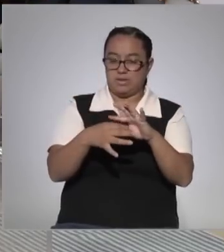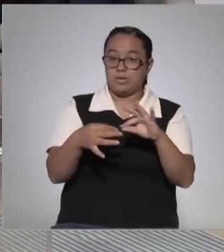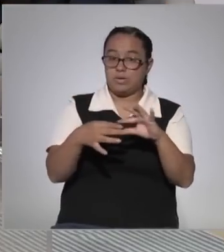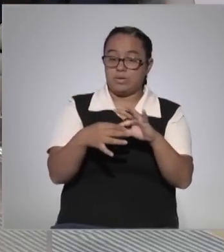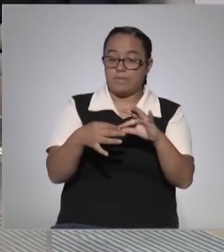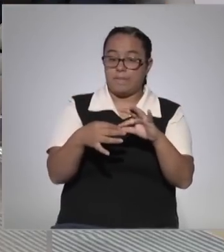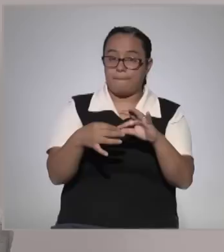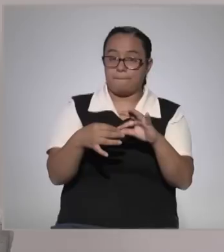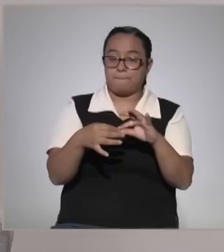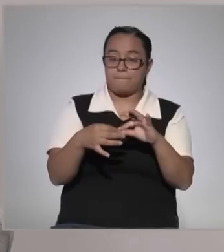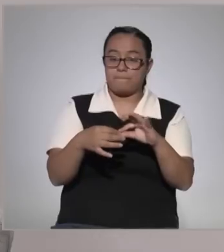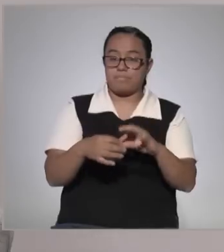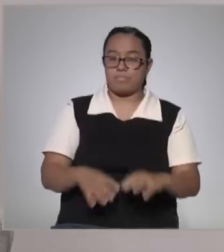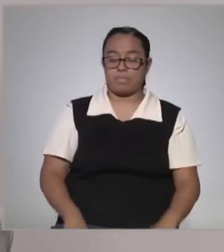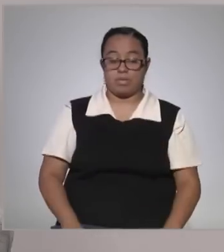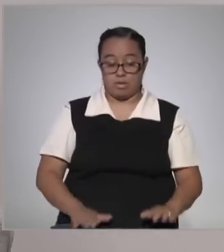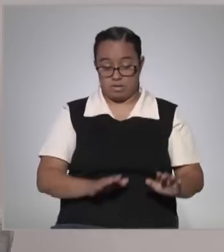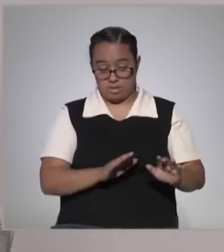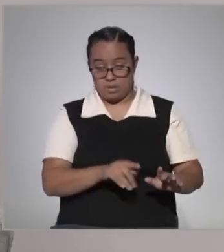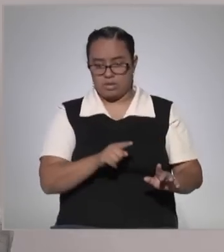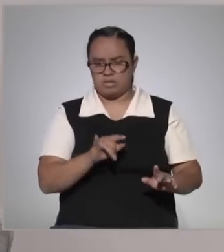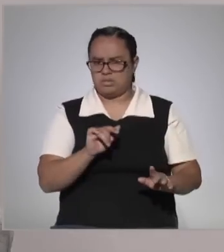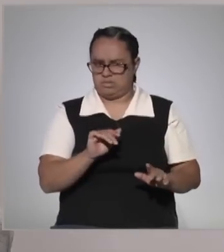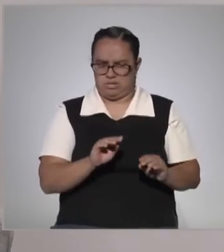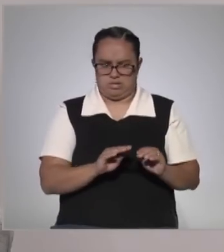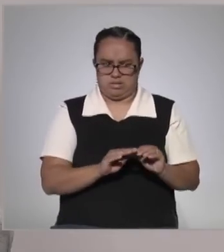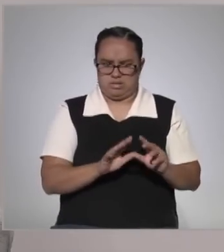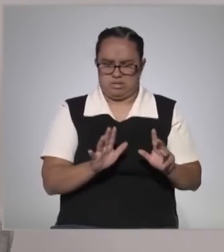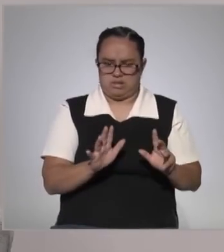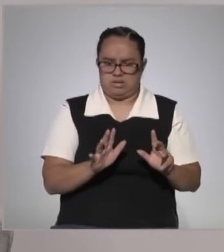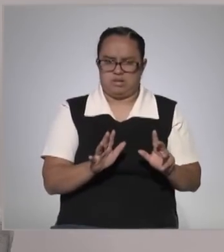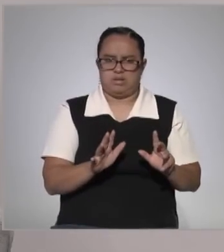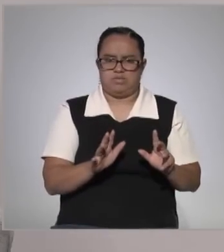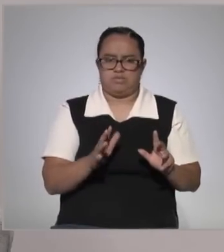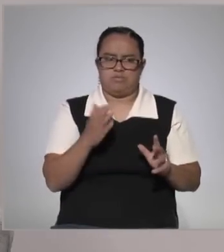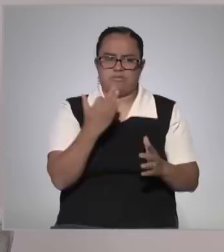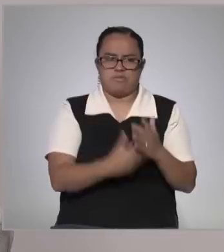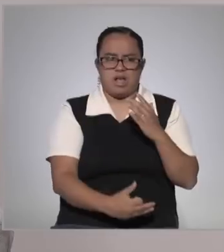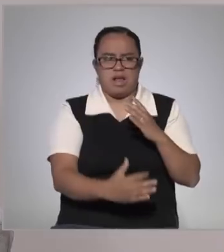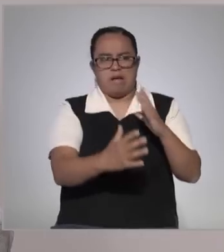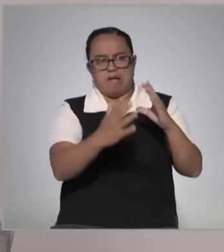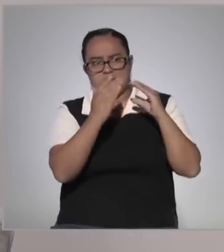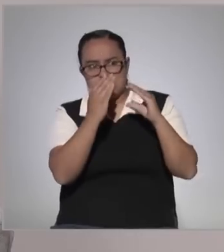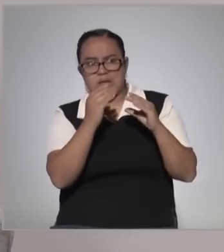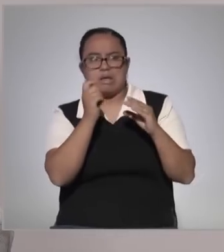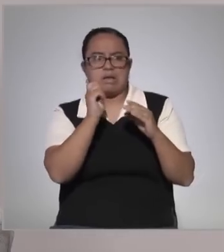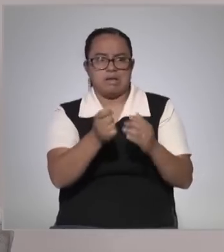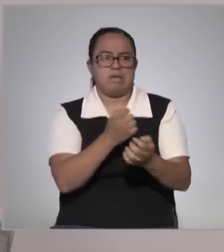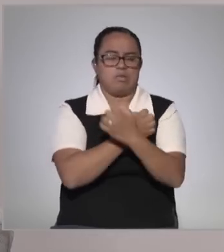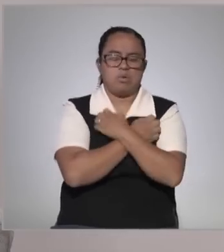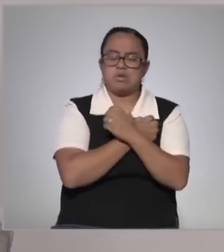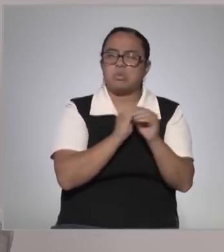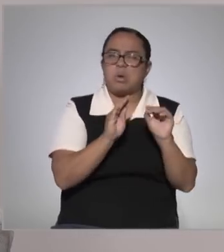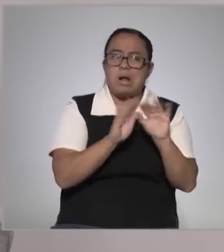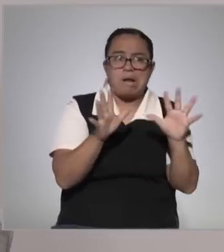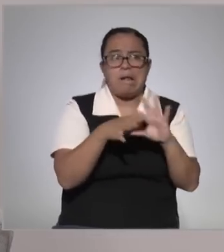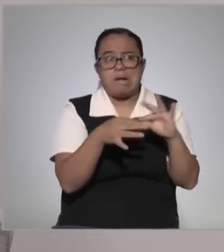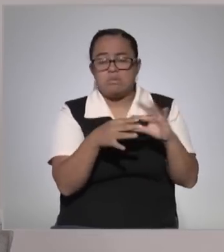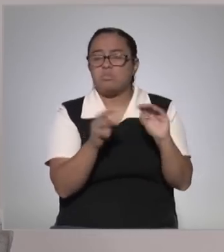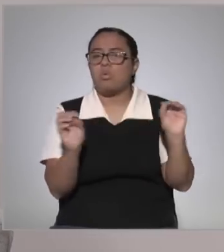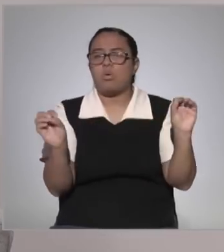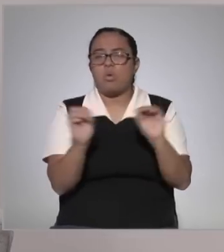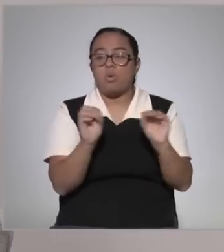Javi, que es, por un lado, claro que no se nos enseña ni se nos educa en pensar cómo